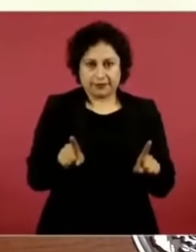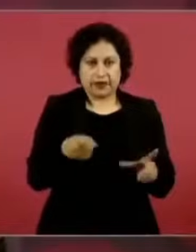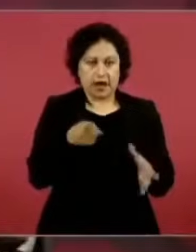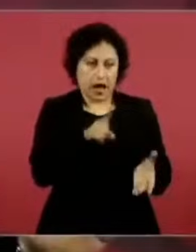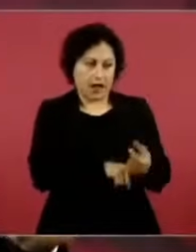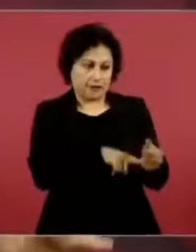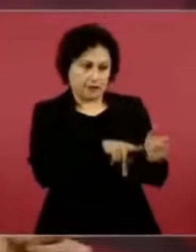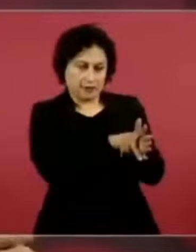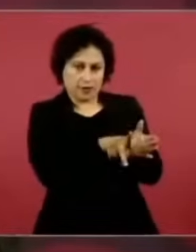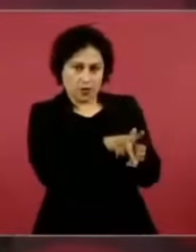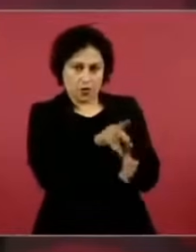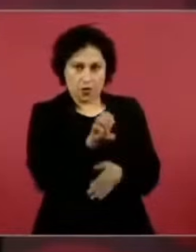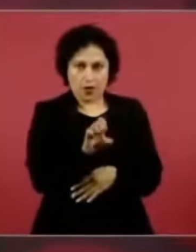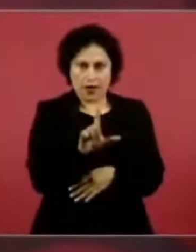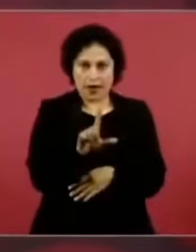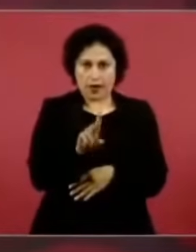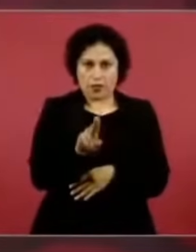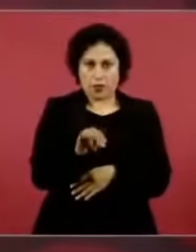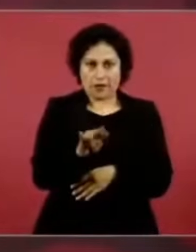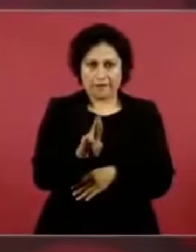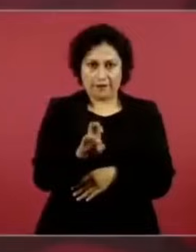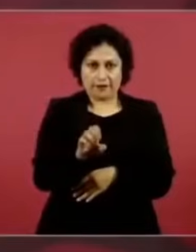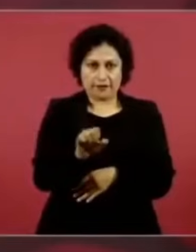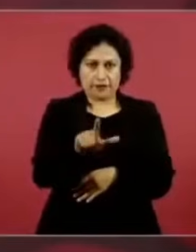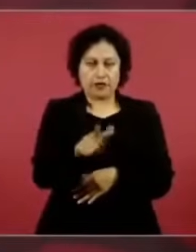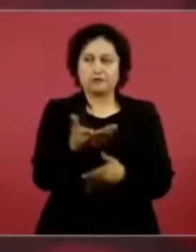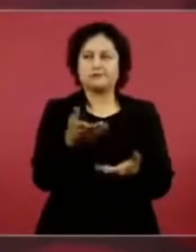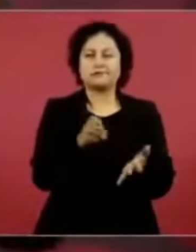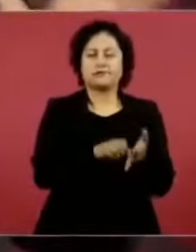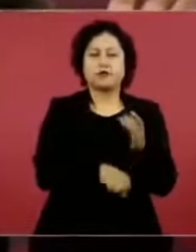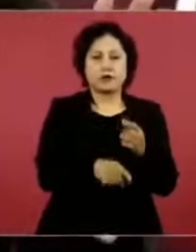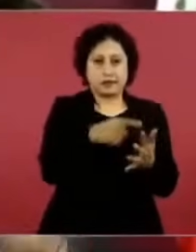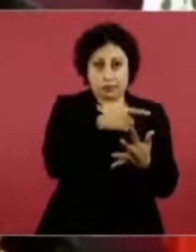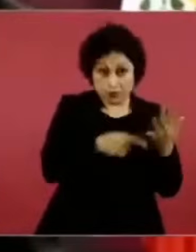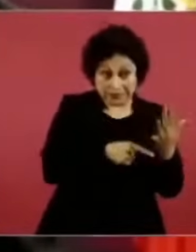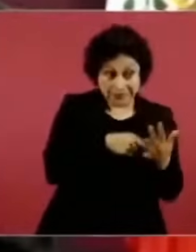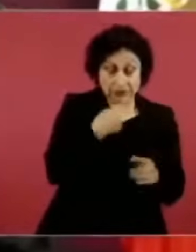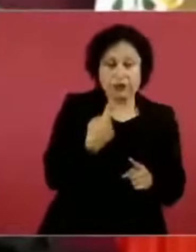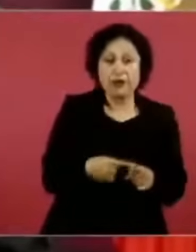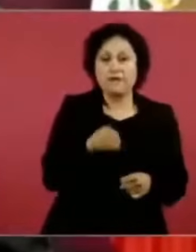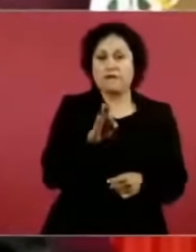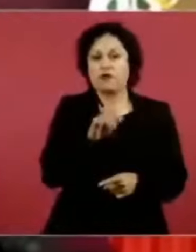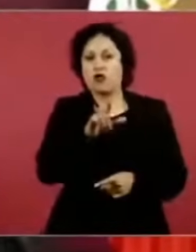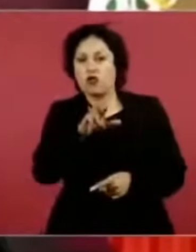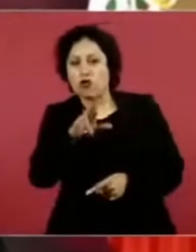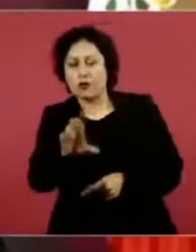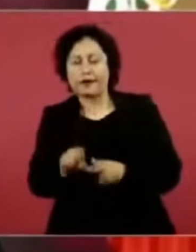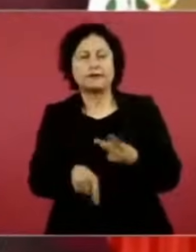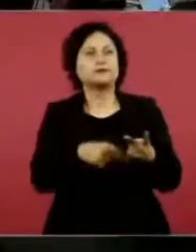Entre esos 5 está Helio Flores, de los que me acuerdo.